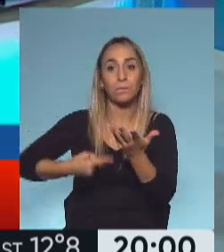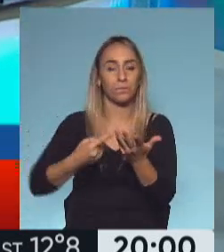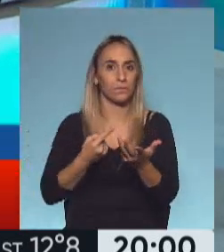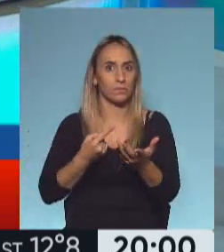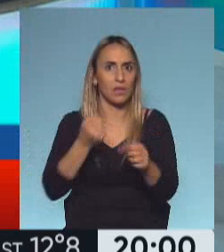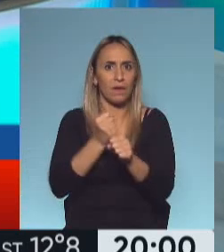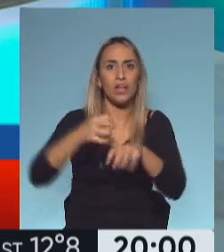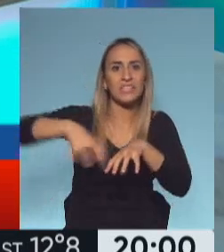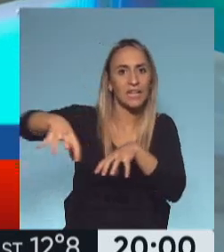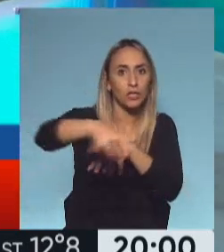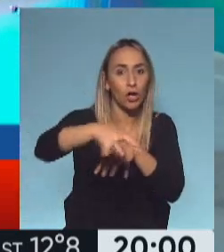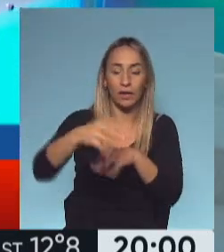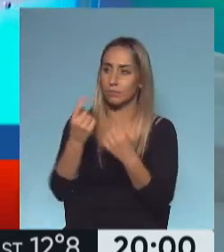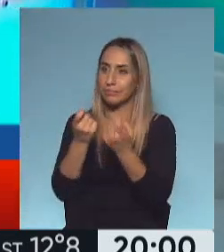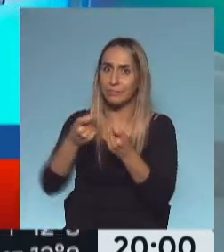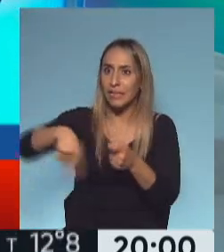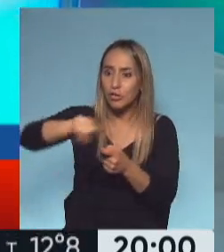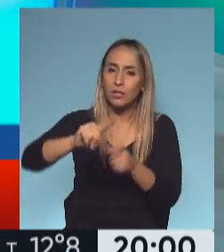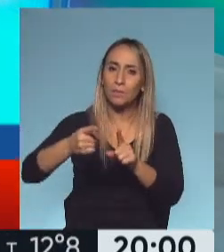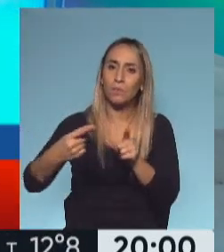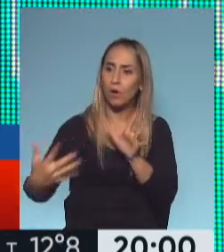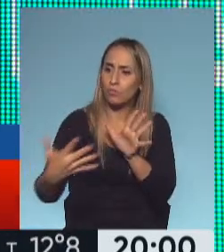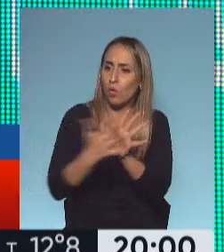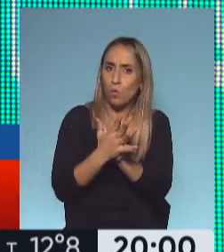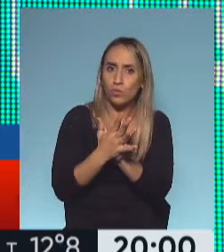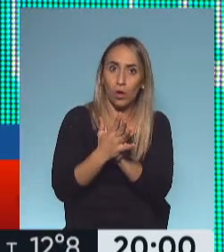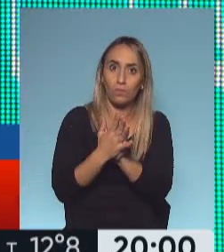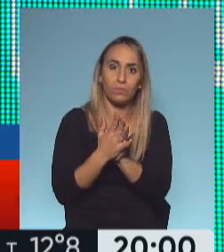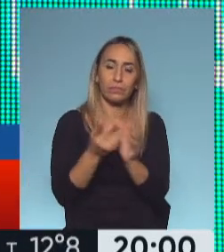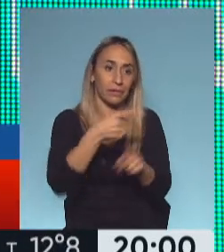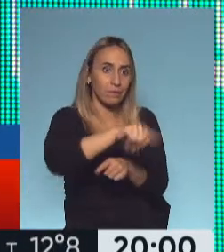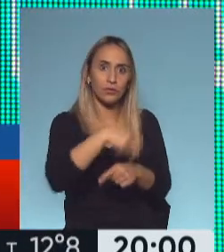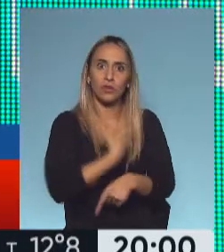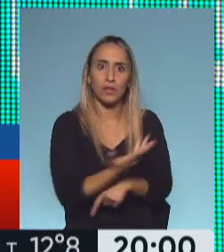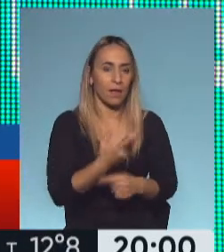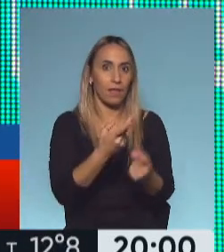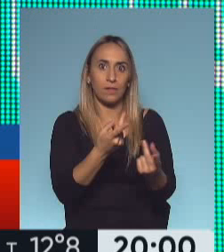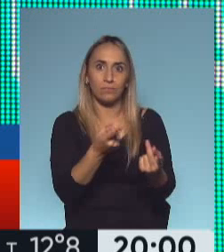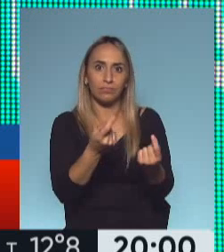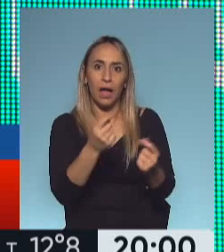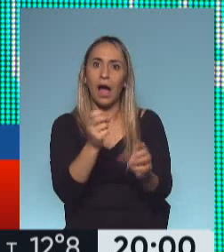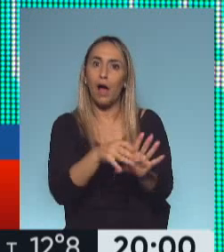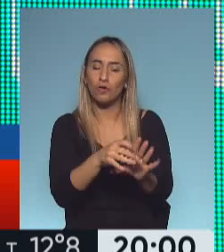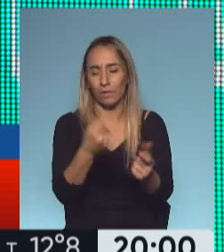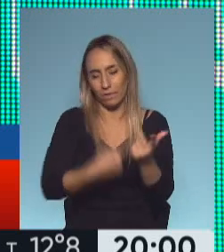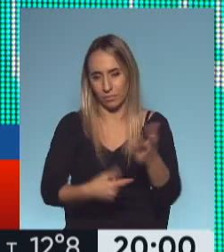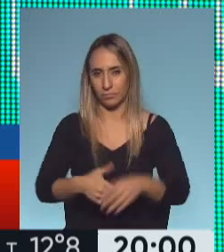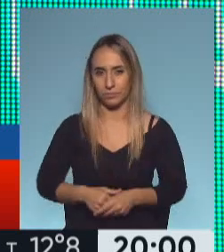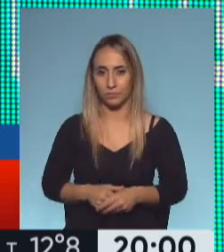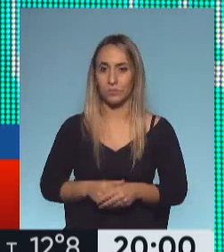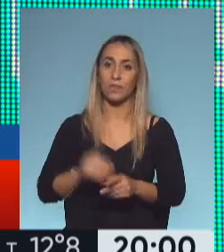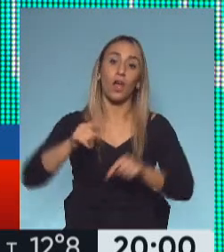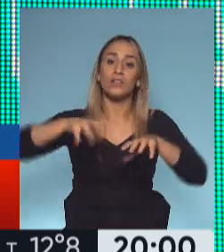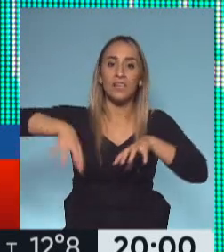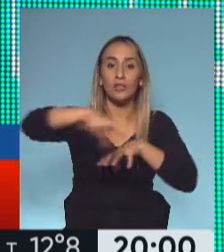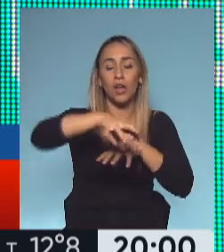volcarle parte de ese ahorro. Siempre digo que cuando un gobierno es ineficiente y está subsidiando sectores que no lo necesitan, está